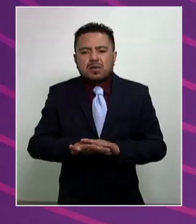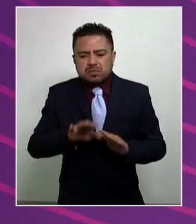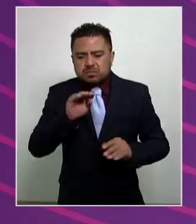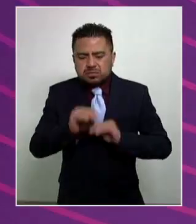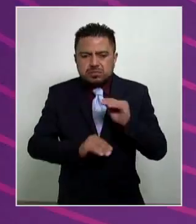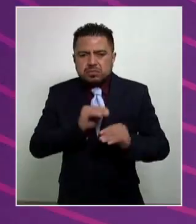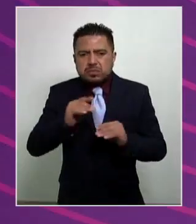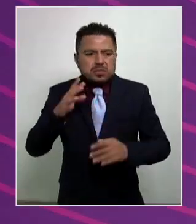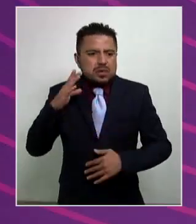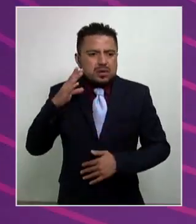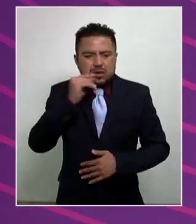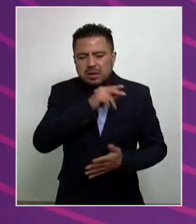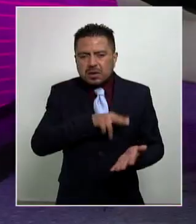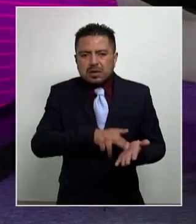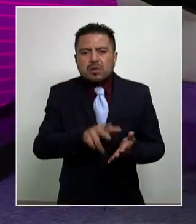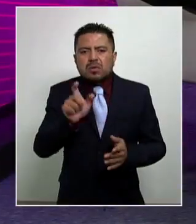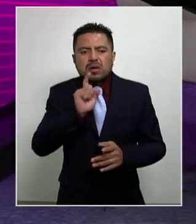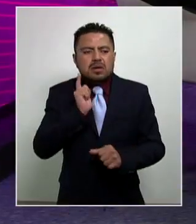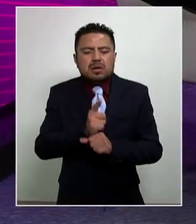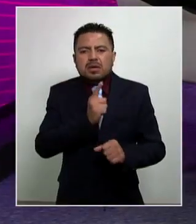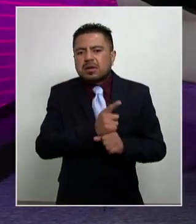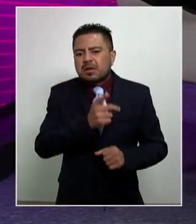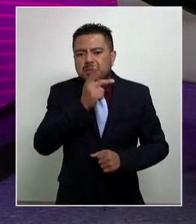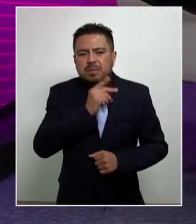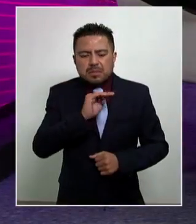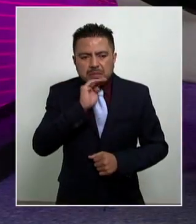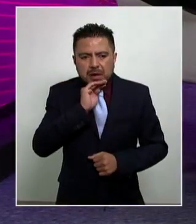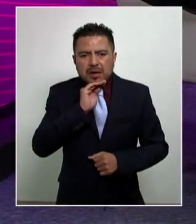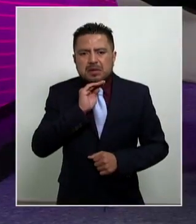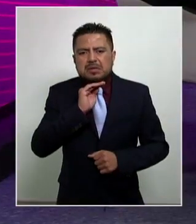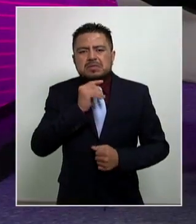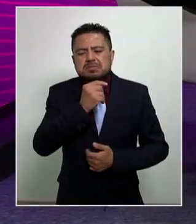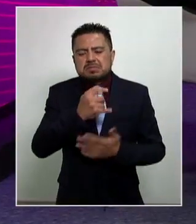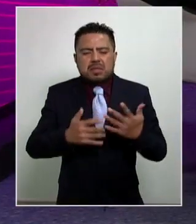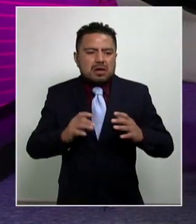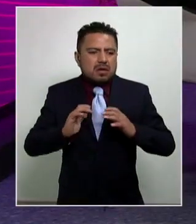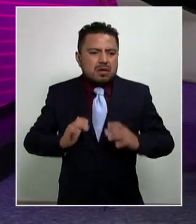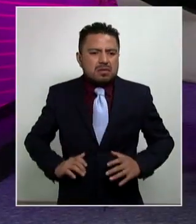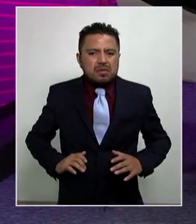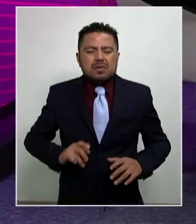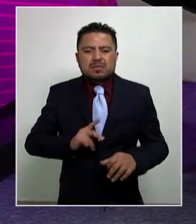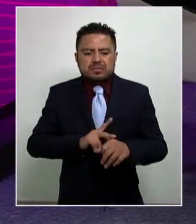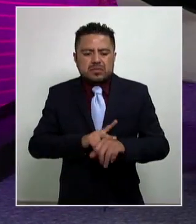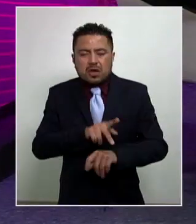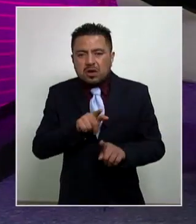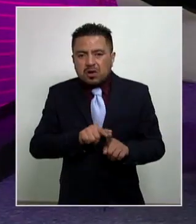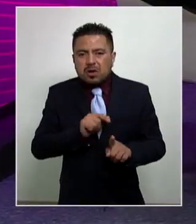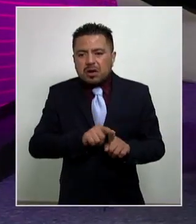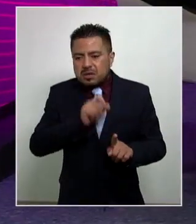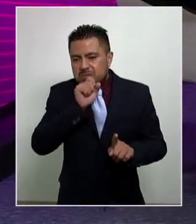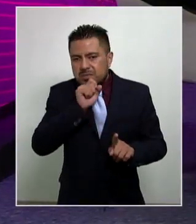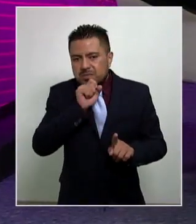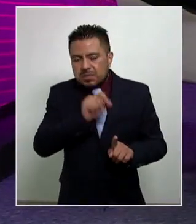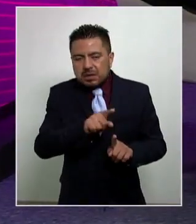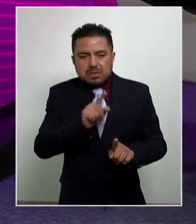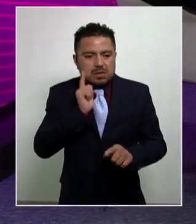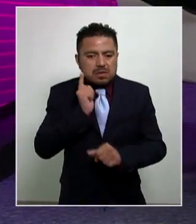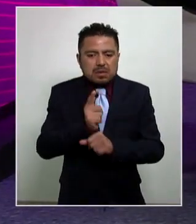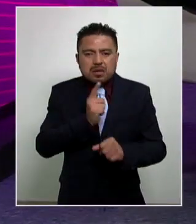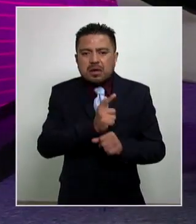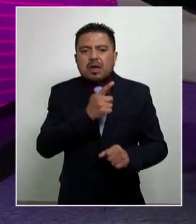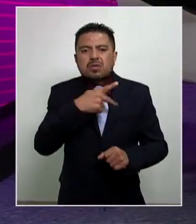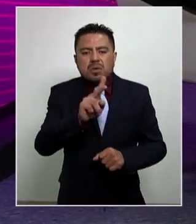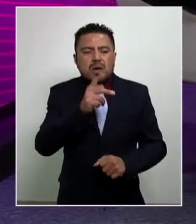de negritud. Cuando ves a tu padre, sus características, su tono de piel, pero al mismo tiempo ves las características de